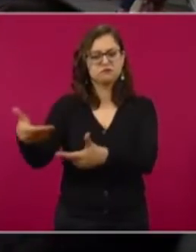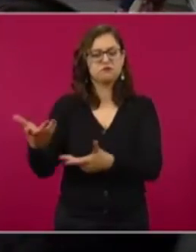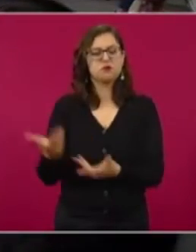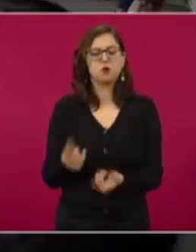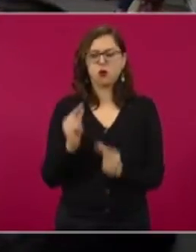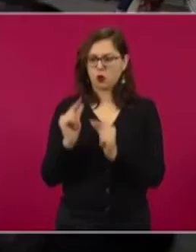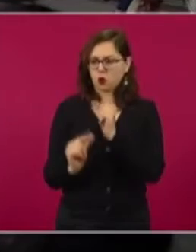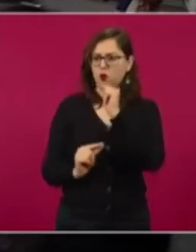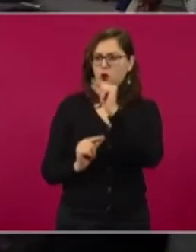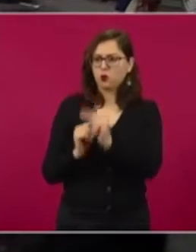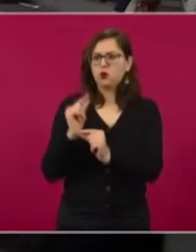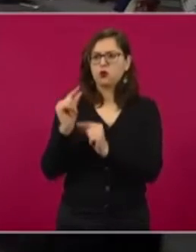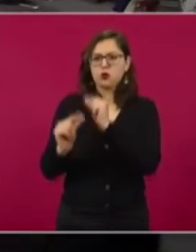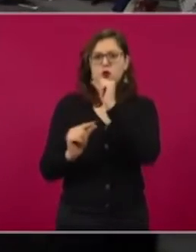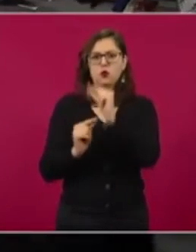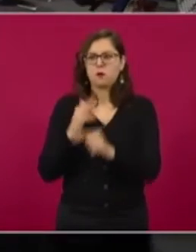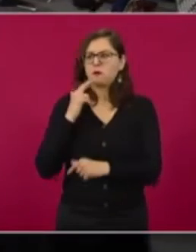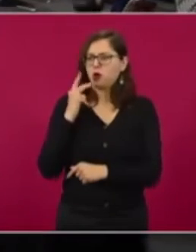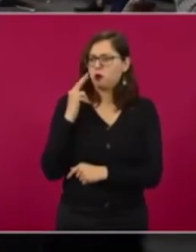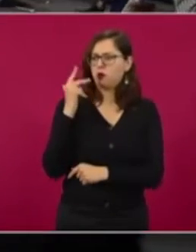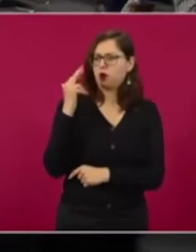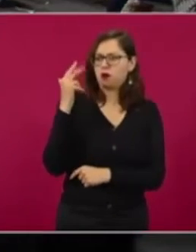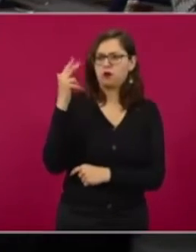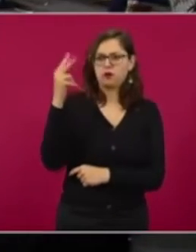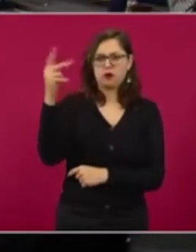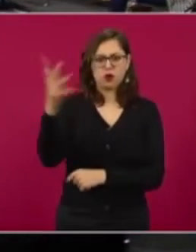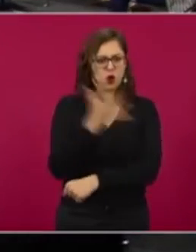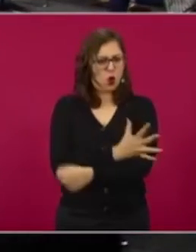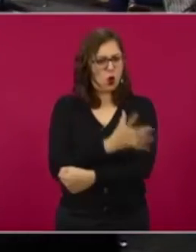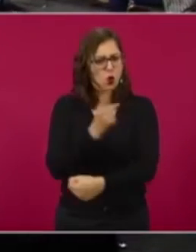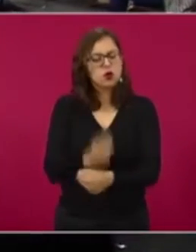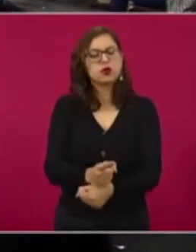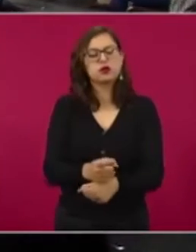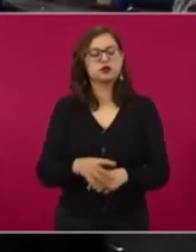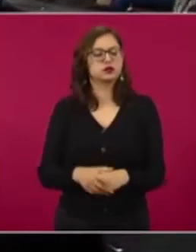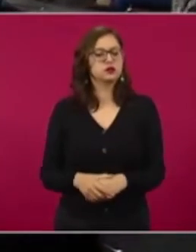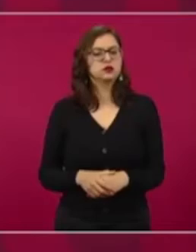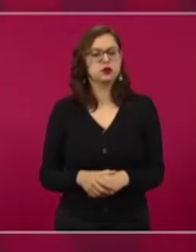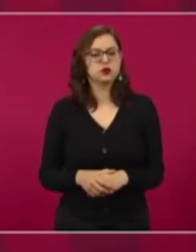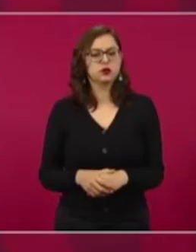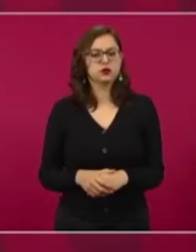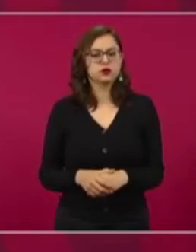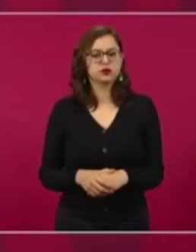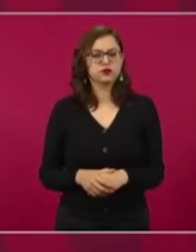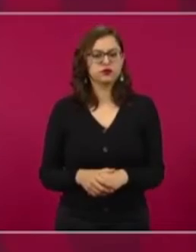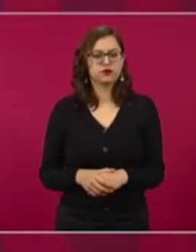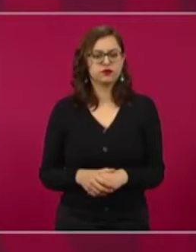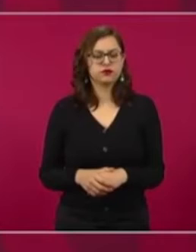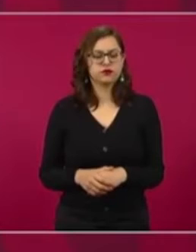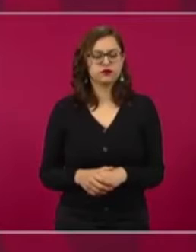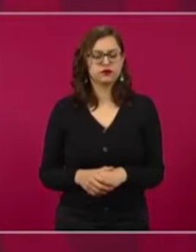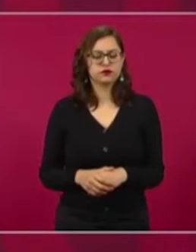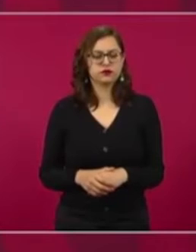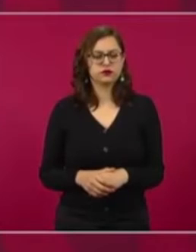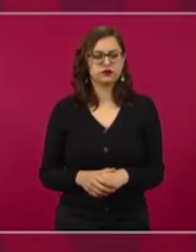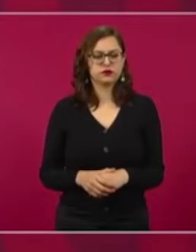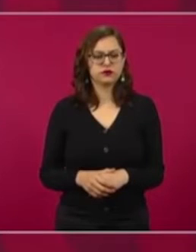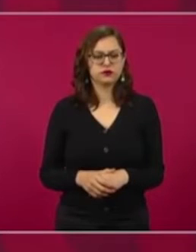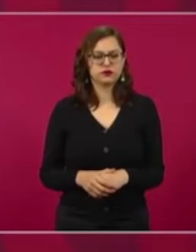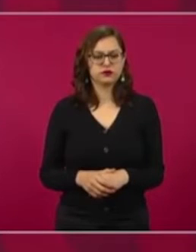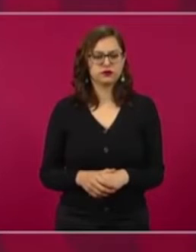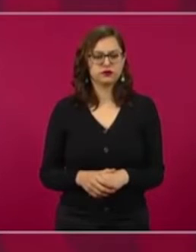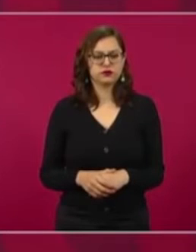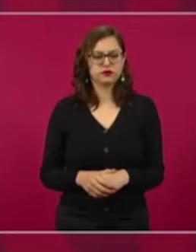ascendiendo en la escala social, lo que se conoce como movilidad social.